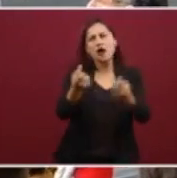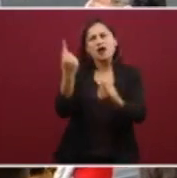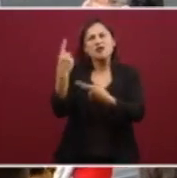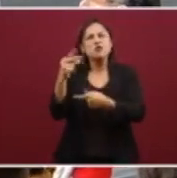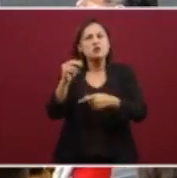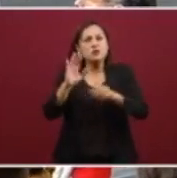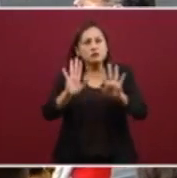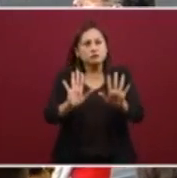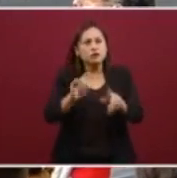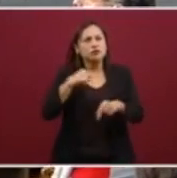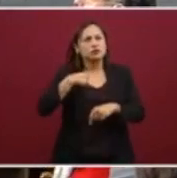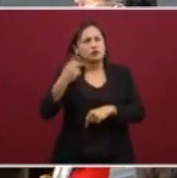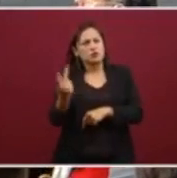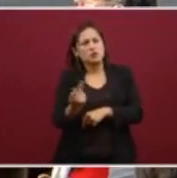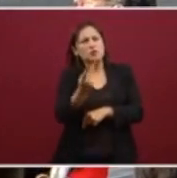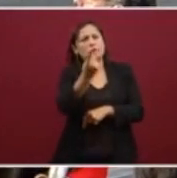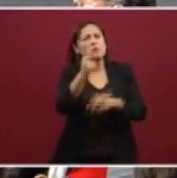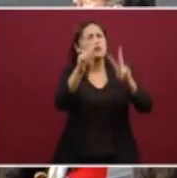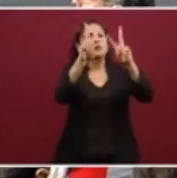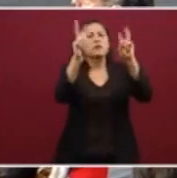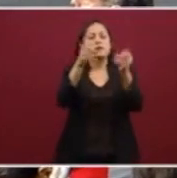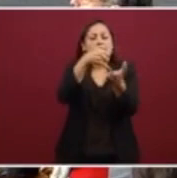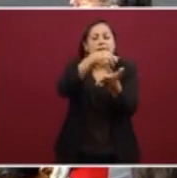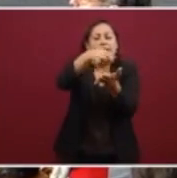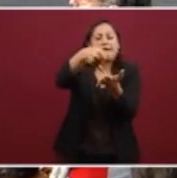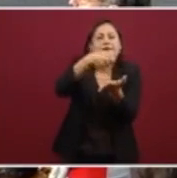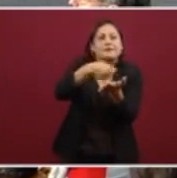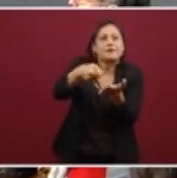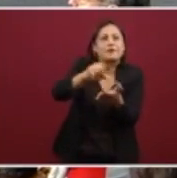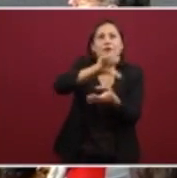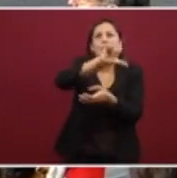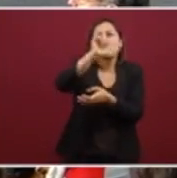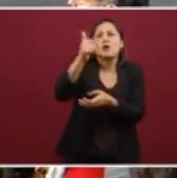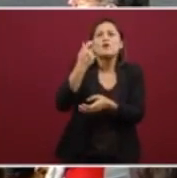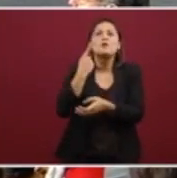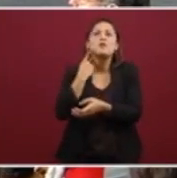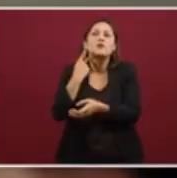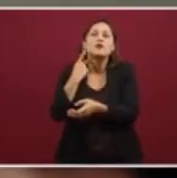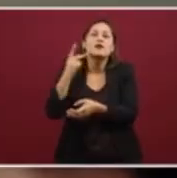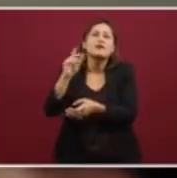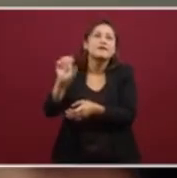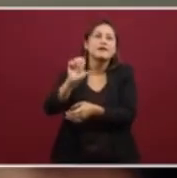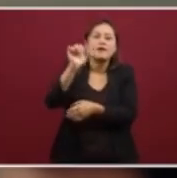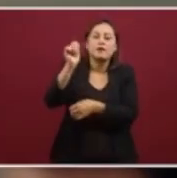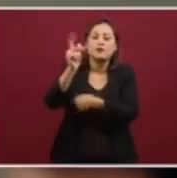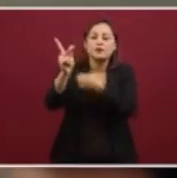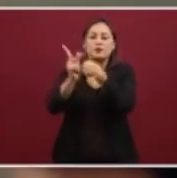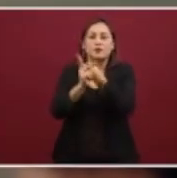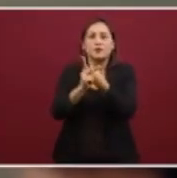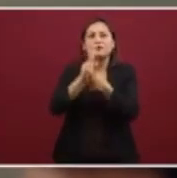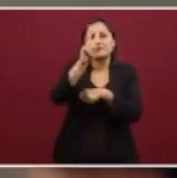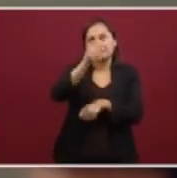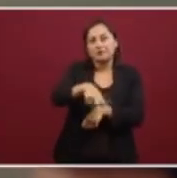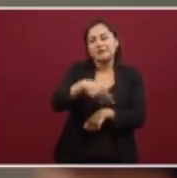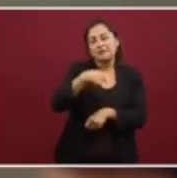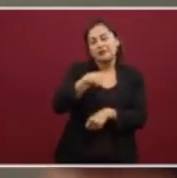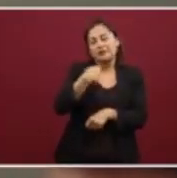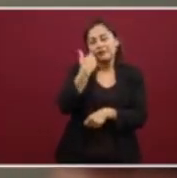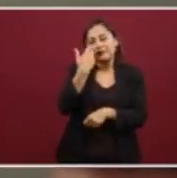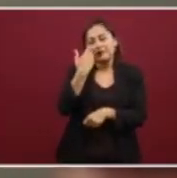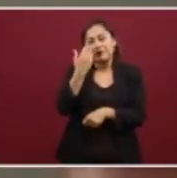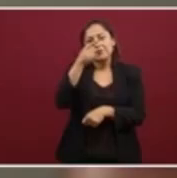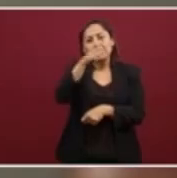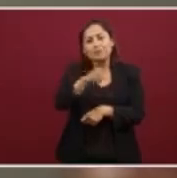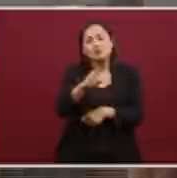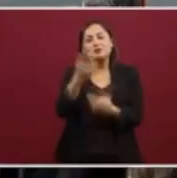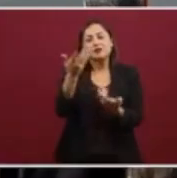agricultura, relaciones exteriores y SAT, si yo le contara toda la travesía que tuve para llegar a usted, espero que me permita hacerle estas tres